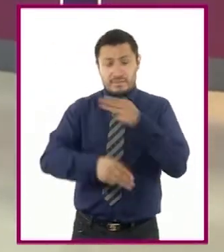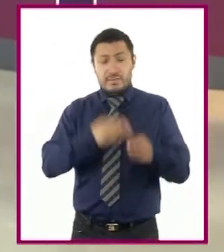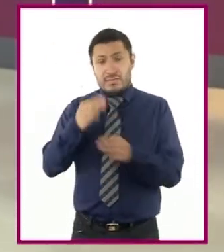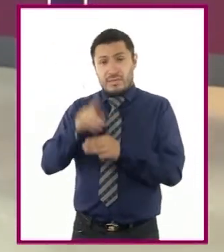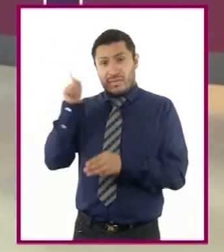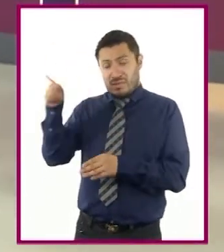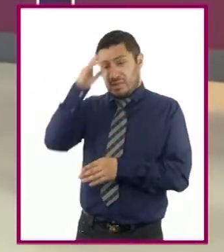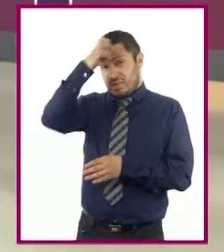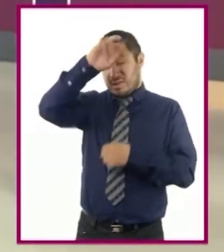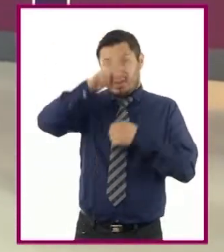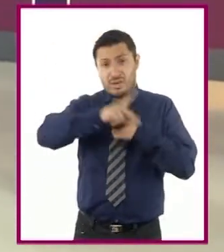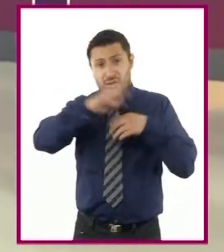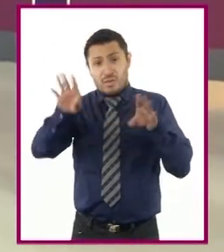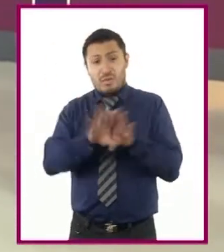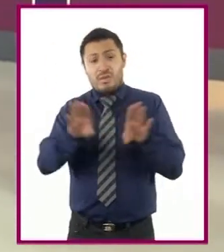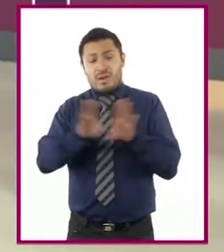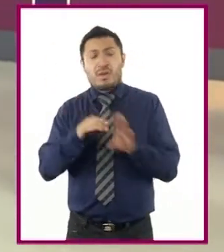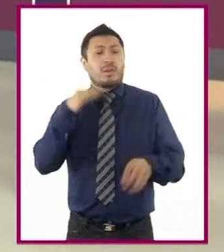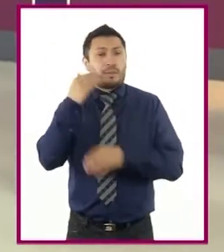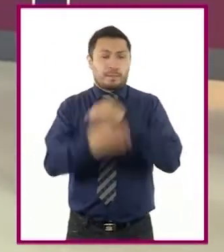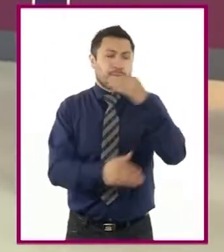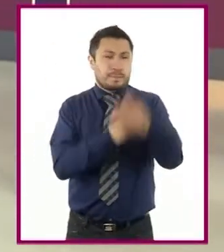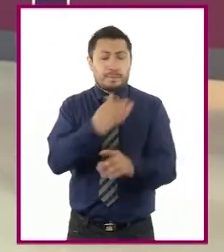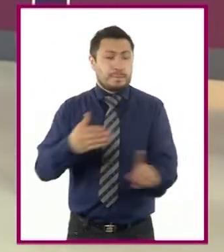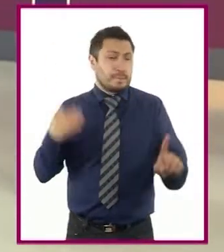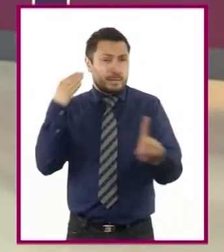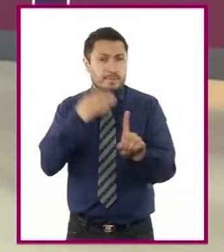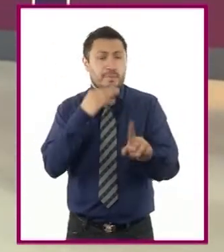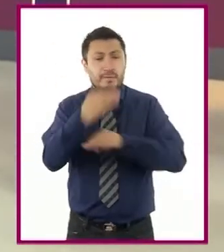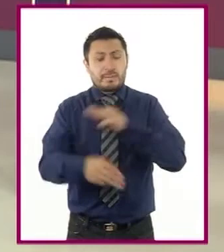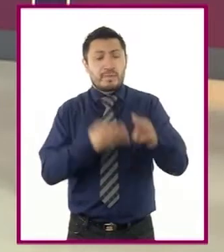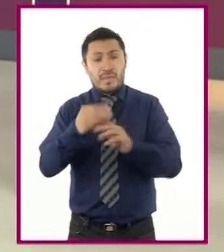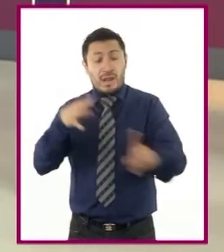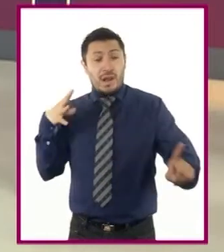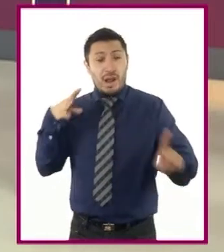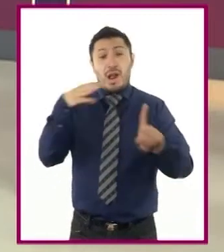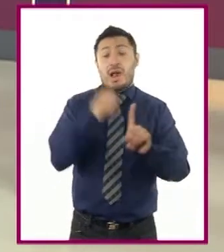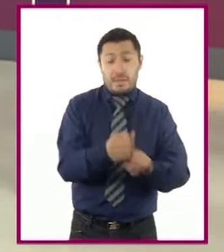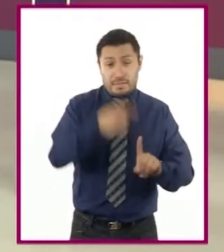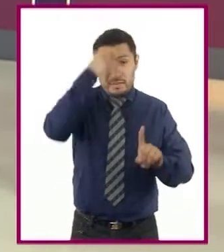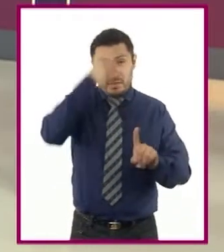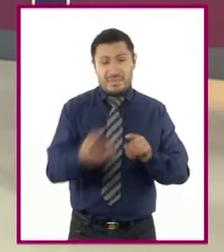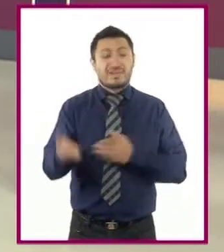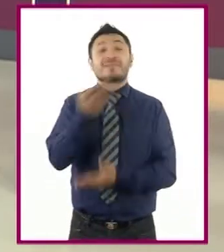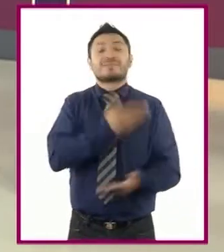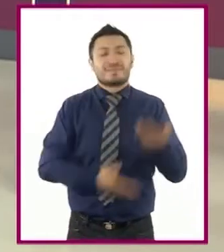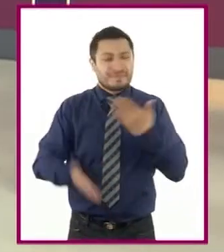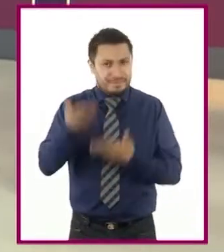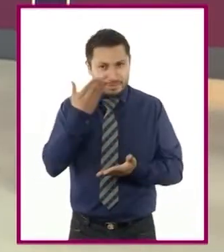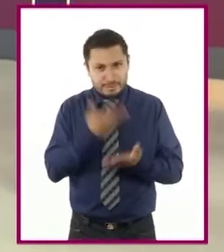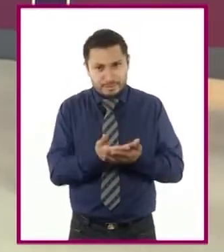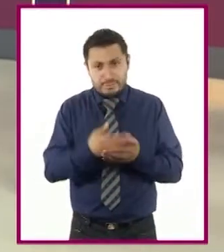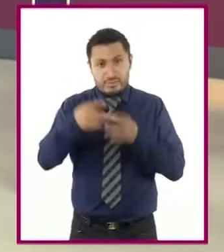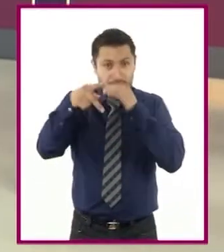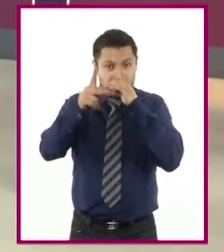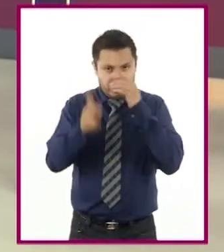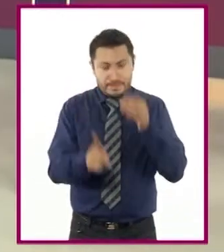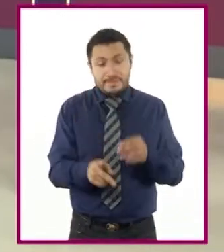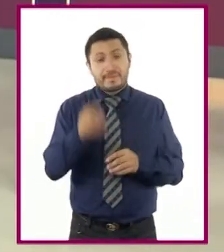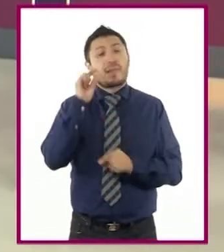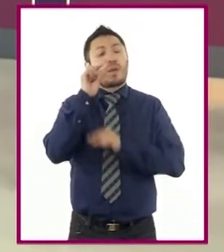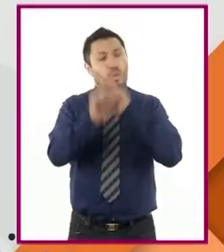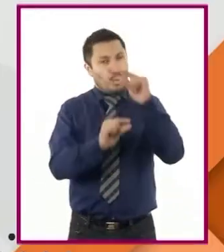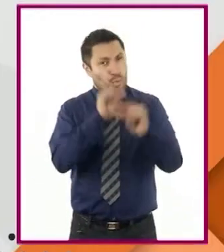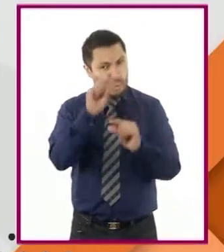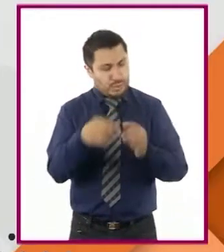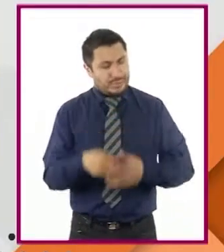un continuo progreso destinado a la conquista del mundo para así compartirlo. Pero vamos por